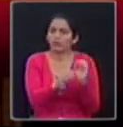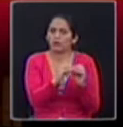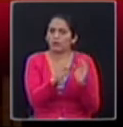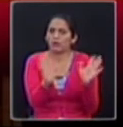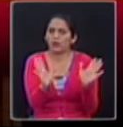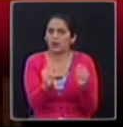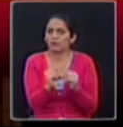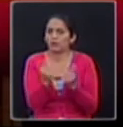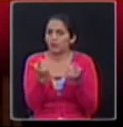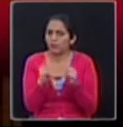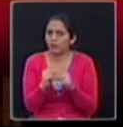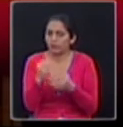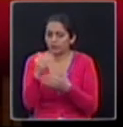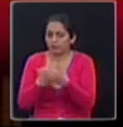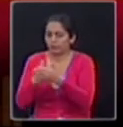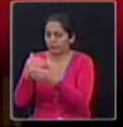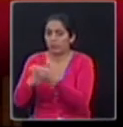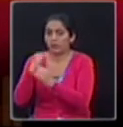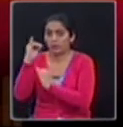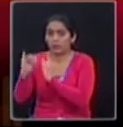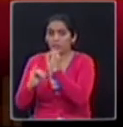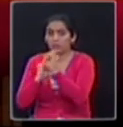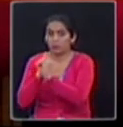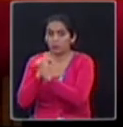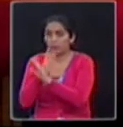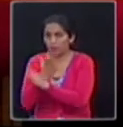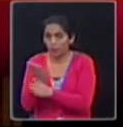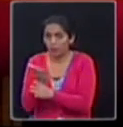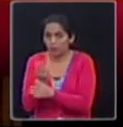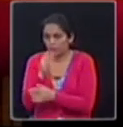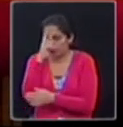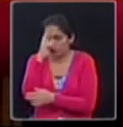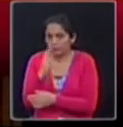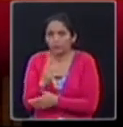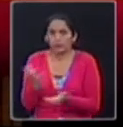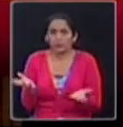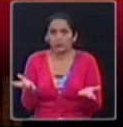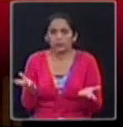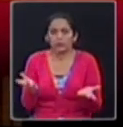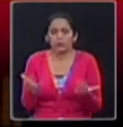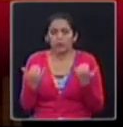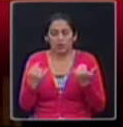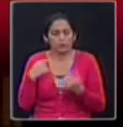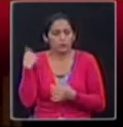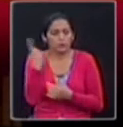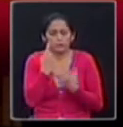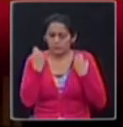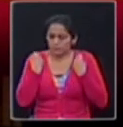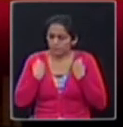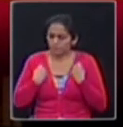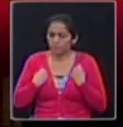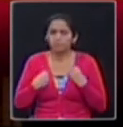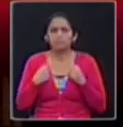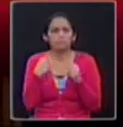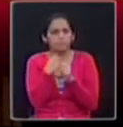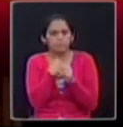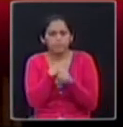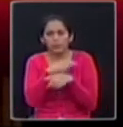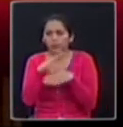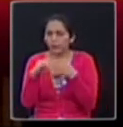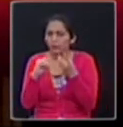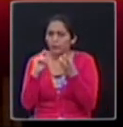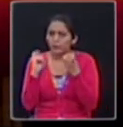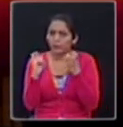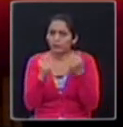convenios internacionales. Y en ese marco creemos de que construimos país, construimos un nuevo país diferente para todos los ecuatorianos.